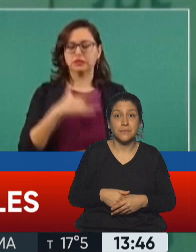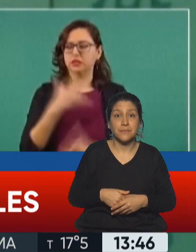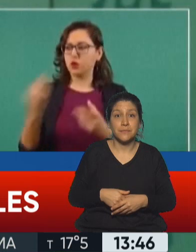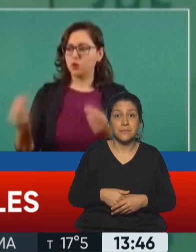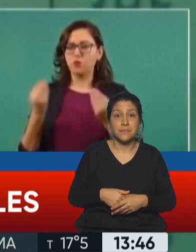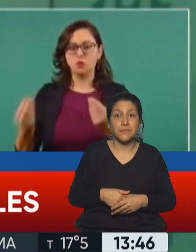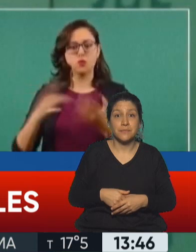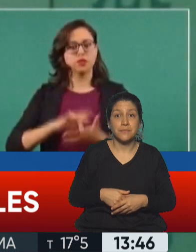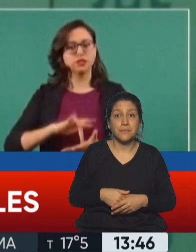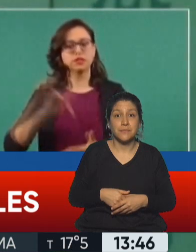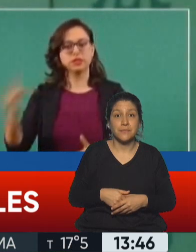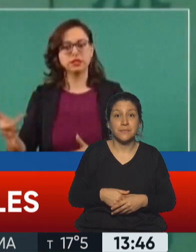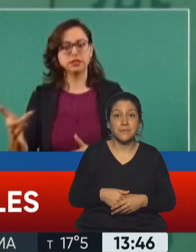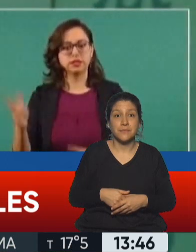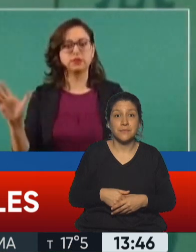los